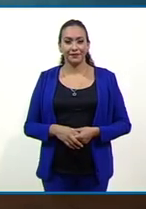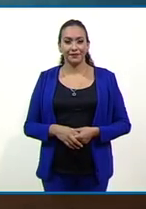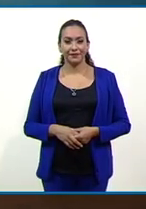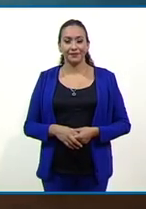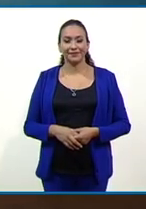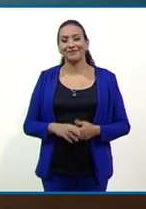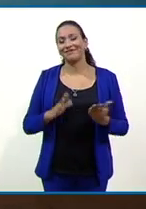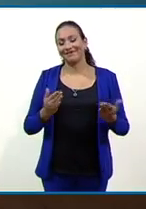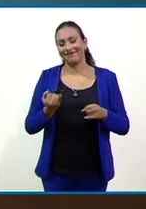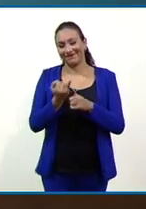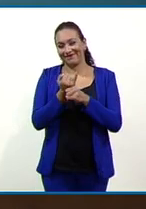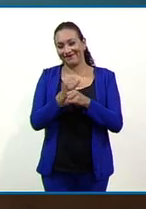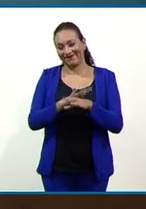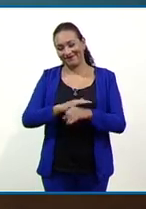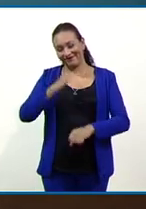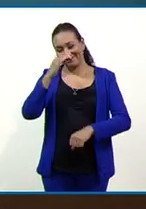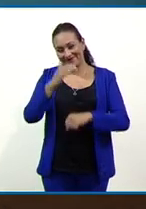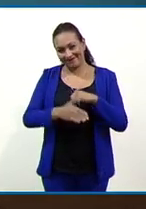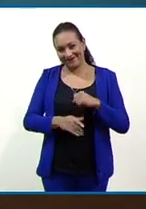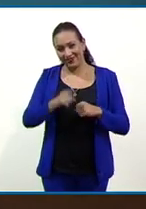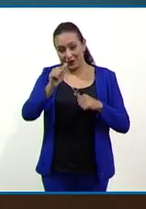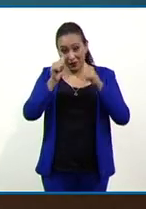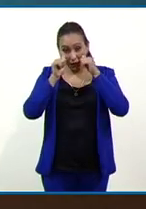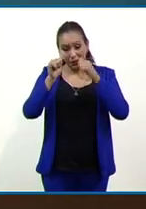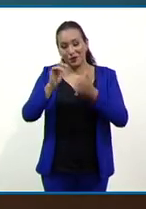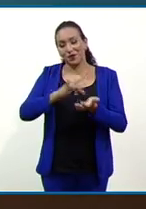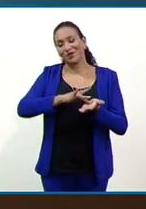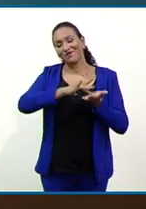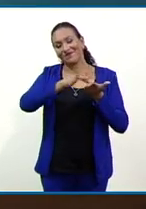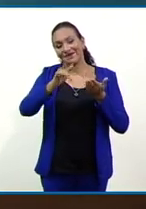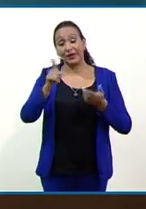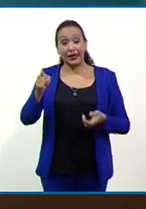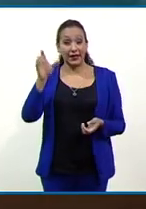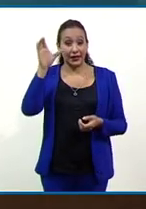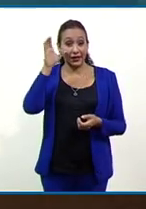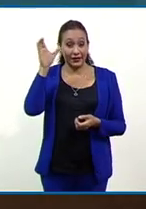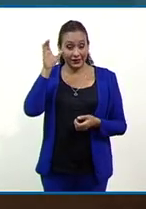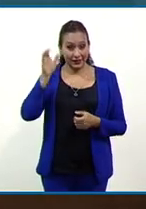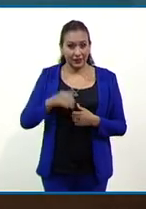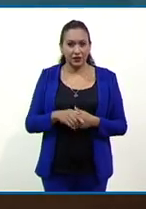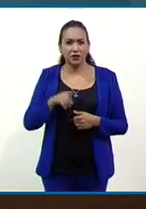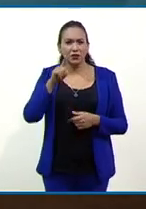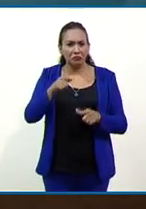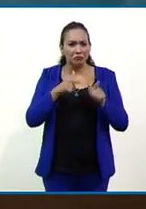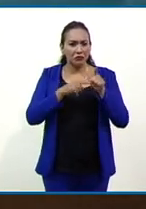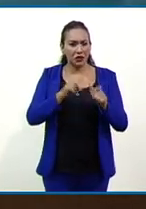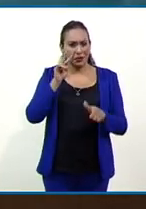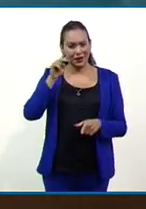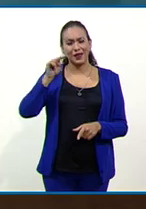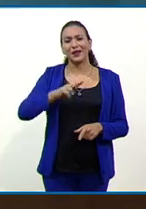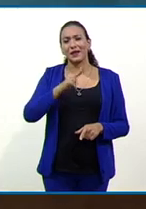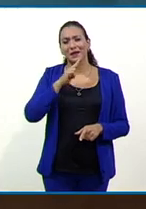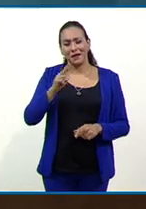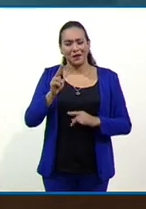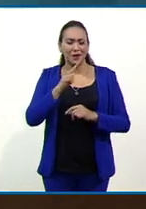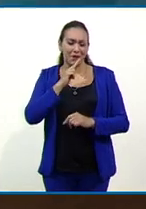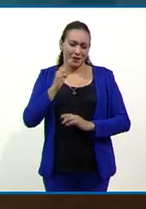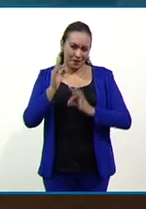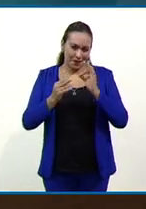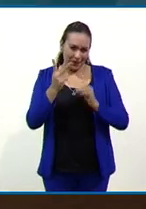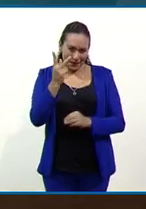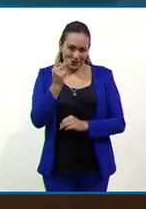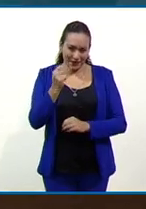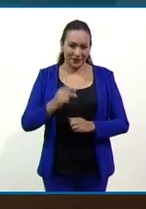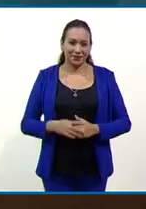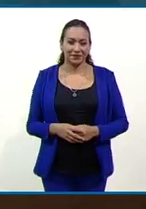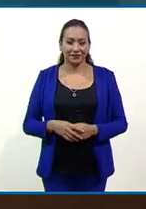Y con esta información llegamos al final de este semanario. Soy Citlali Pérez. Lo invito a mantenerse en la señal del canal del Poder